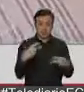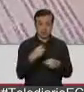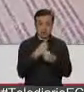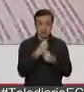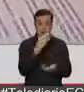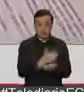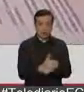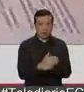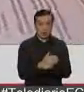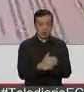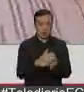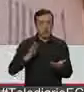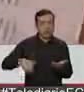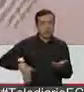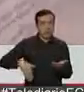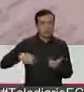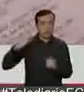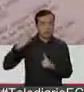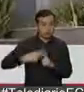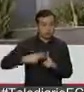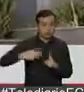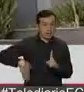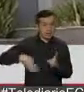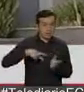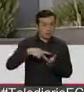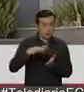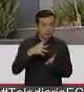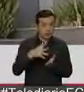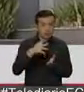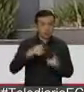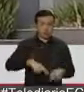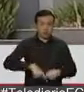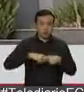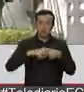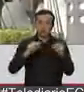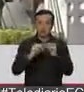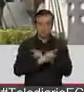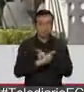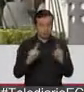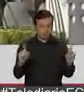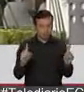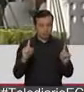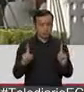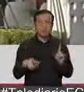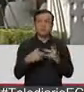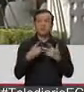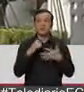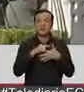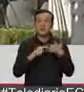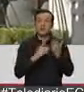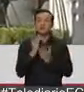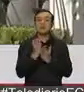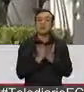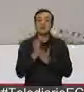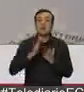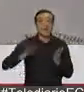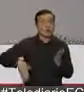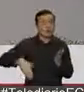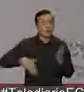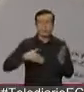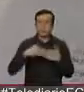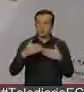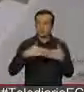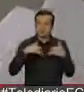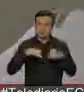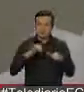por atrasos de hasta 60 días adicionales a lo establecido en el contrato y la suspensión de estos servicios por mora el